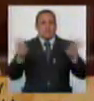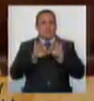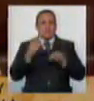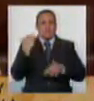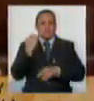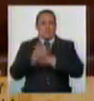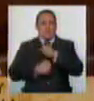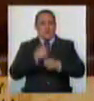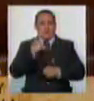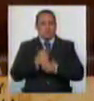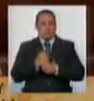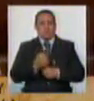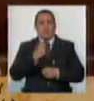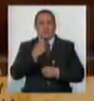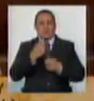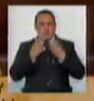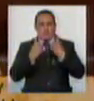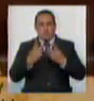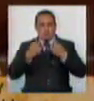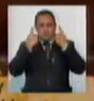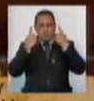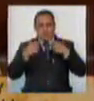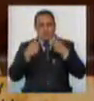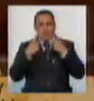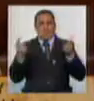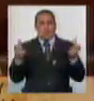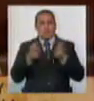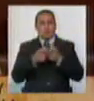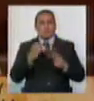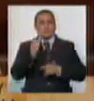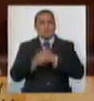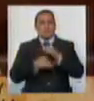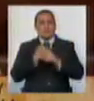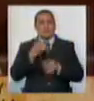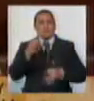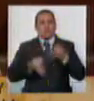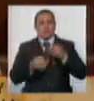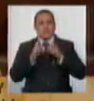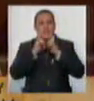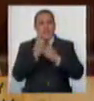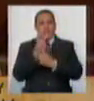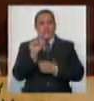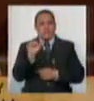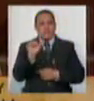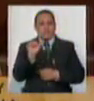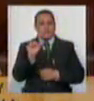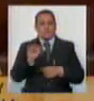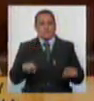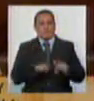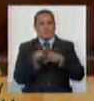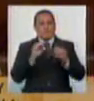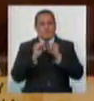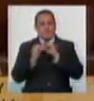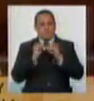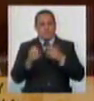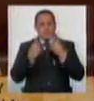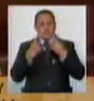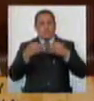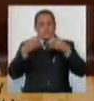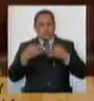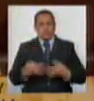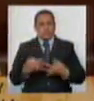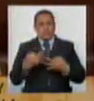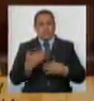décadas, se dio con el fallo de la Corte Internacional de Justicia de La Haya, que resolvió de manera